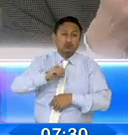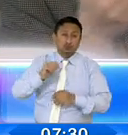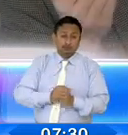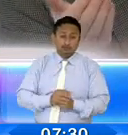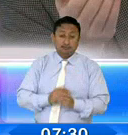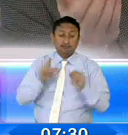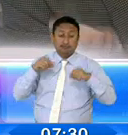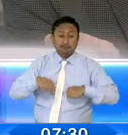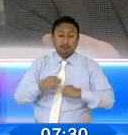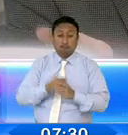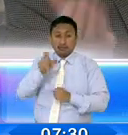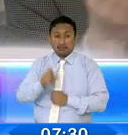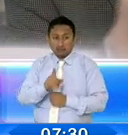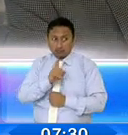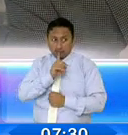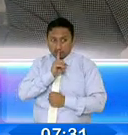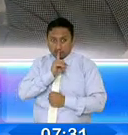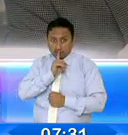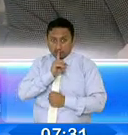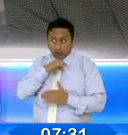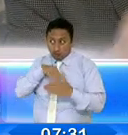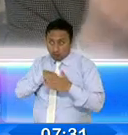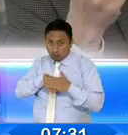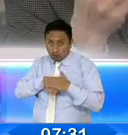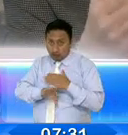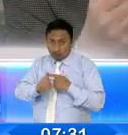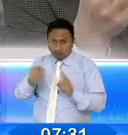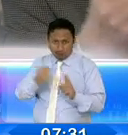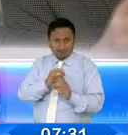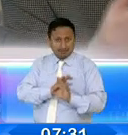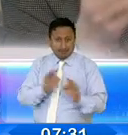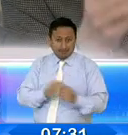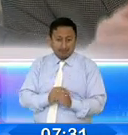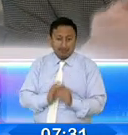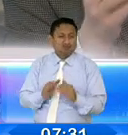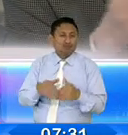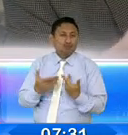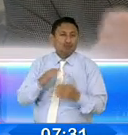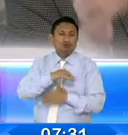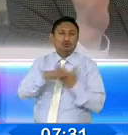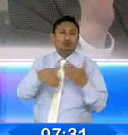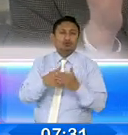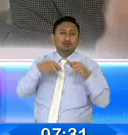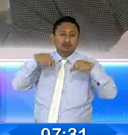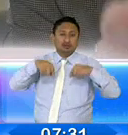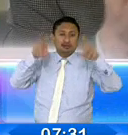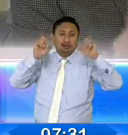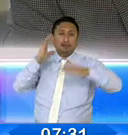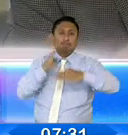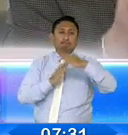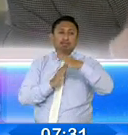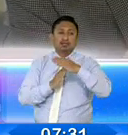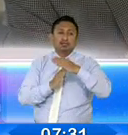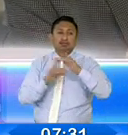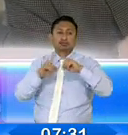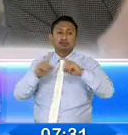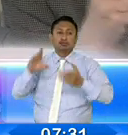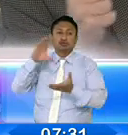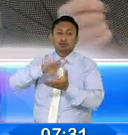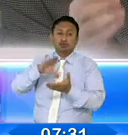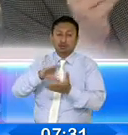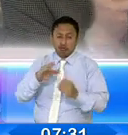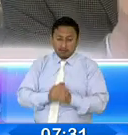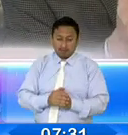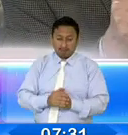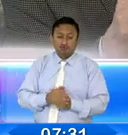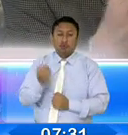infiltrados para que no se genere violencia. ¿Cómo garantizar que todo esto será en marco de paz en diferentes ciudades y cuántos miles de